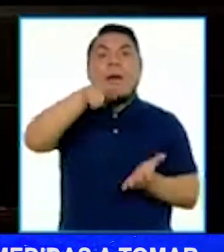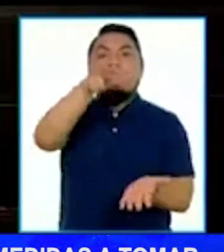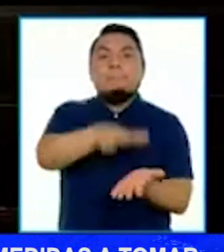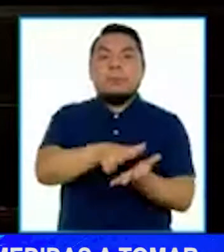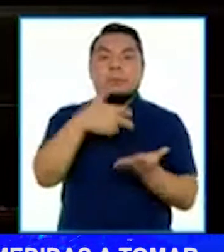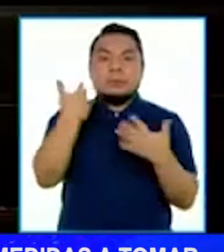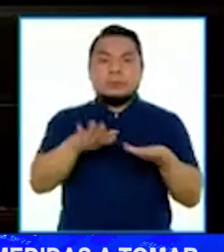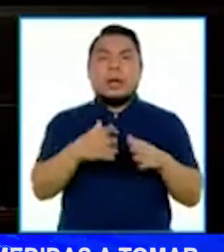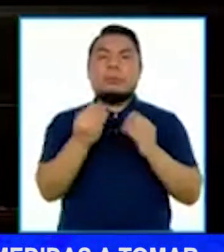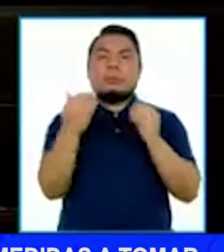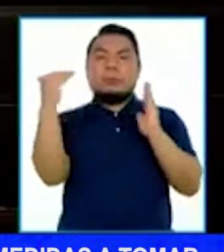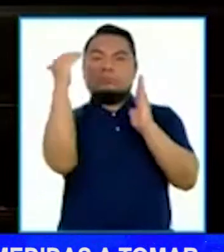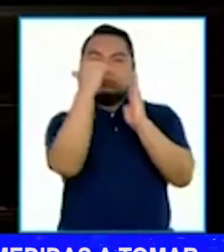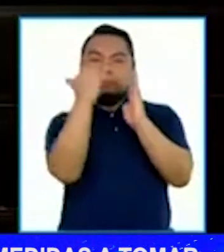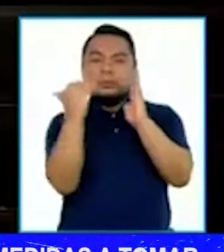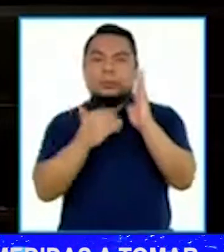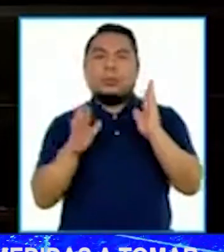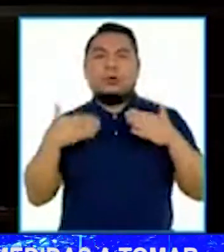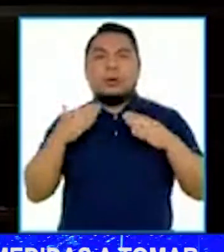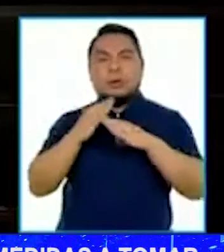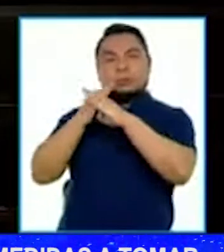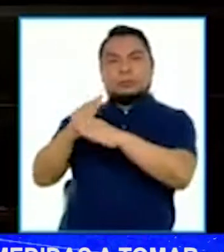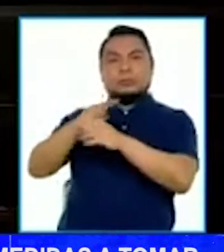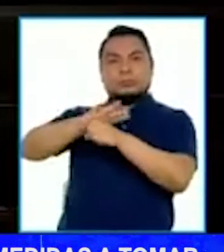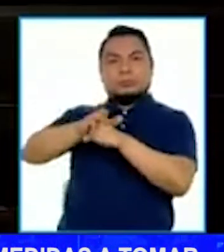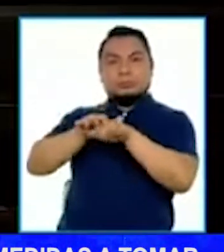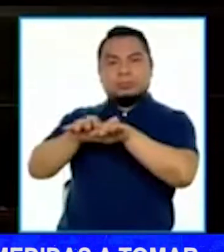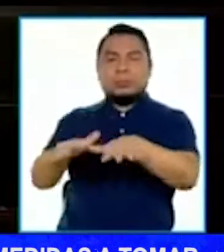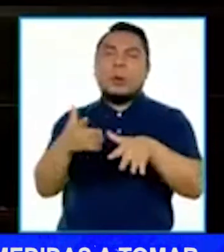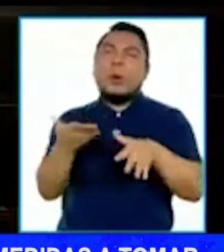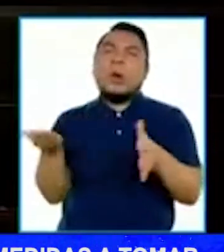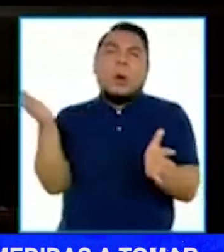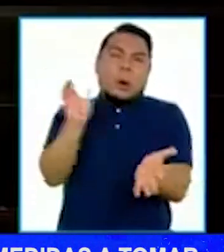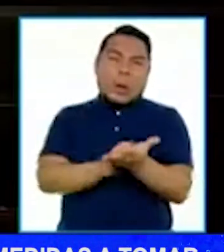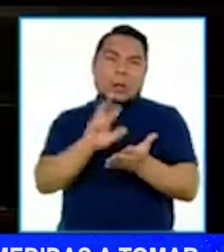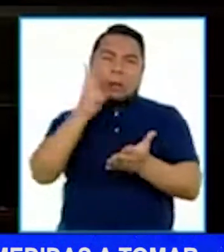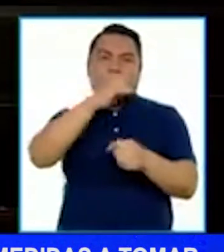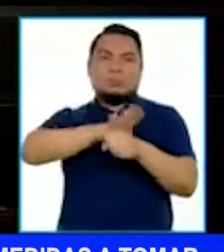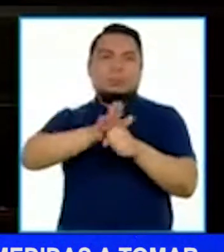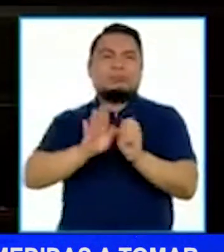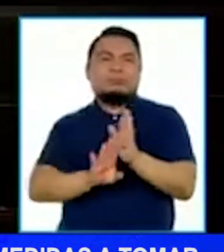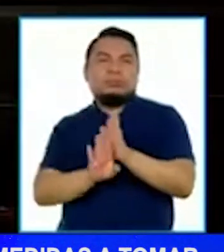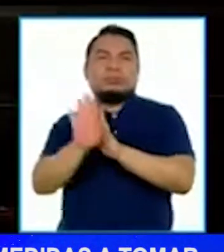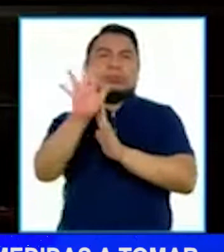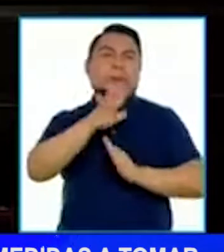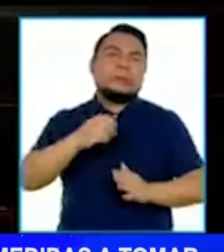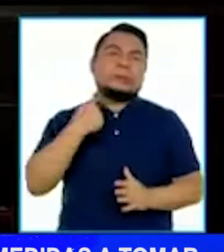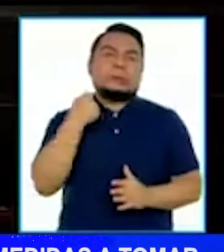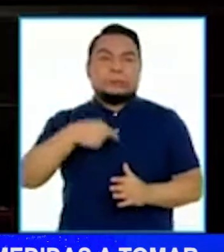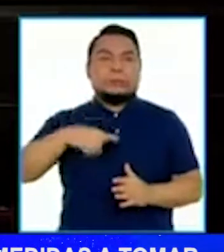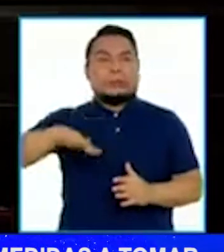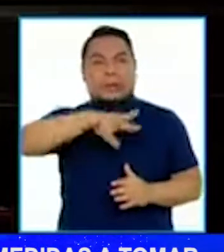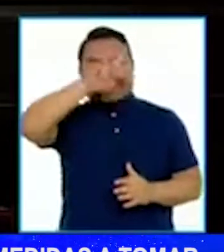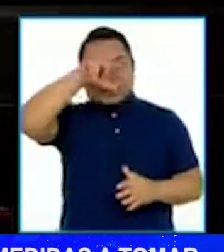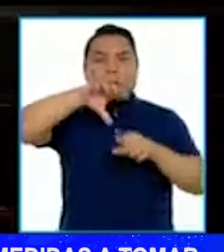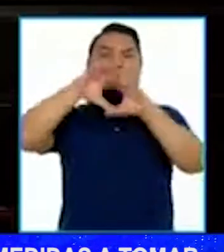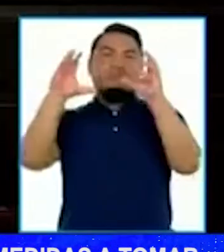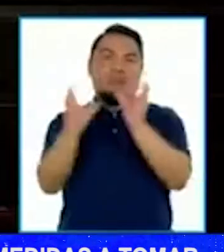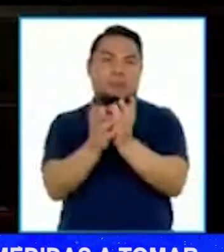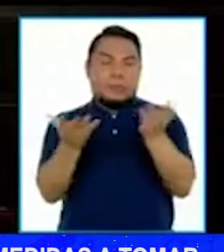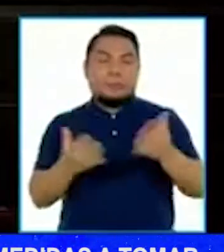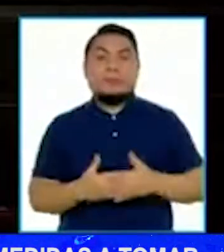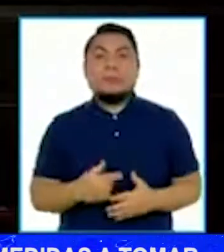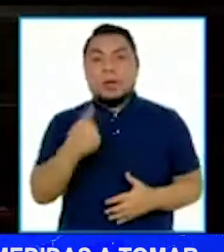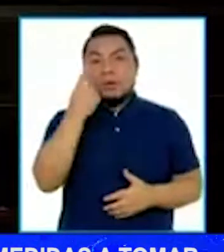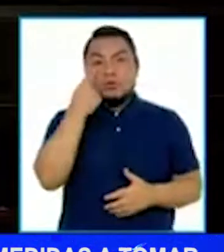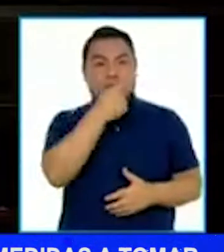una serie de medidas para hacer frente a la pandemia que está golpeando a nuestro país y al mundo entero. Como es